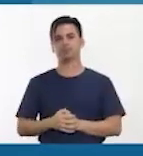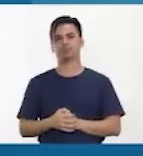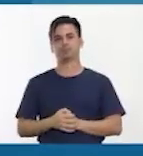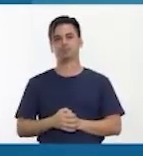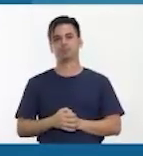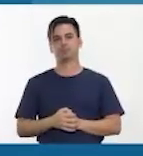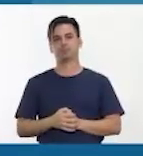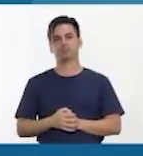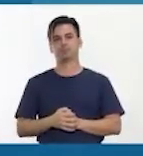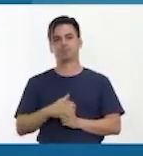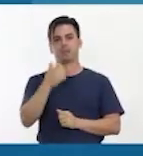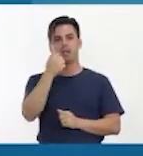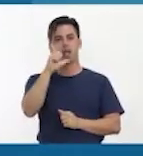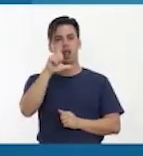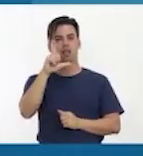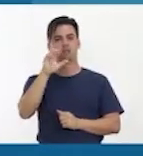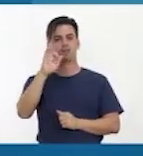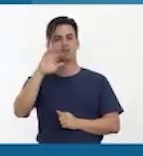pantalla: